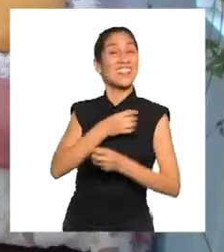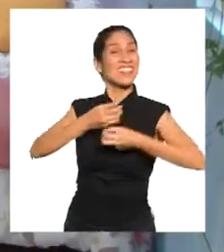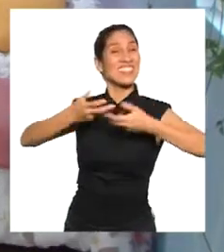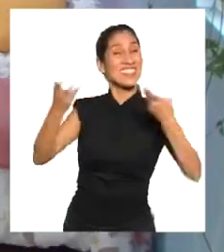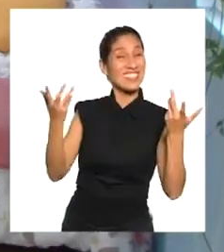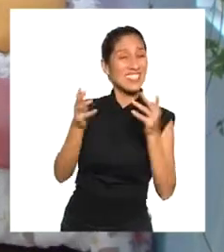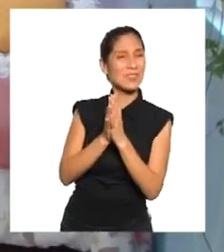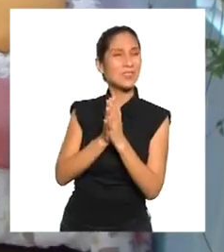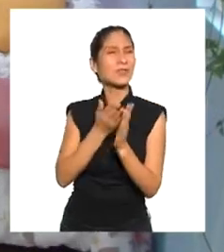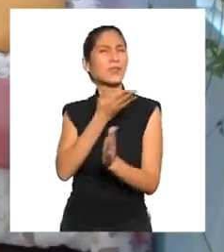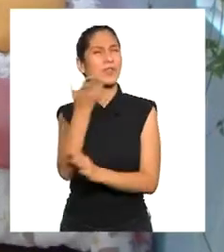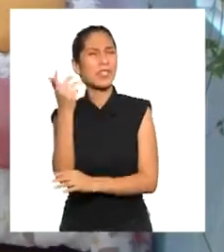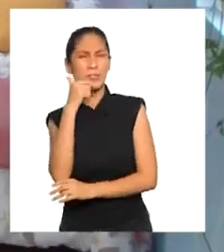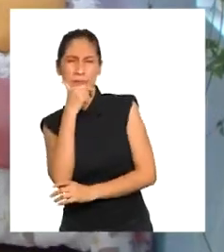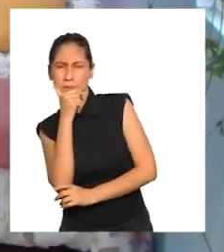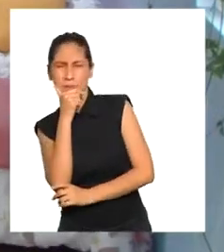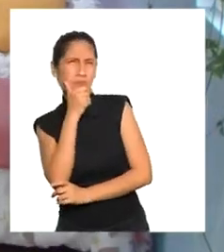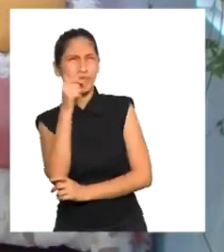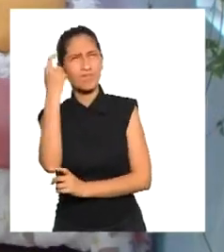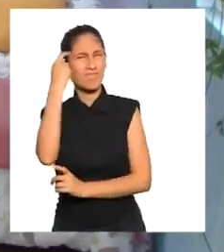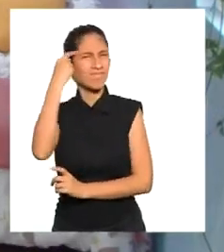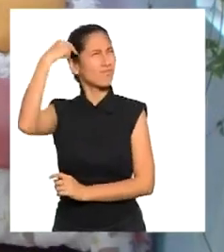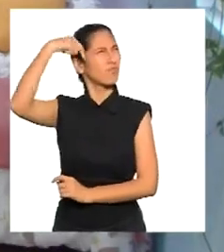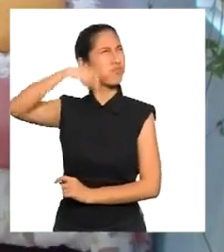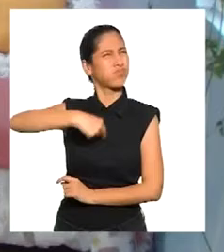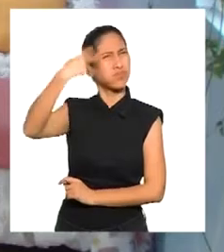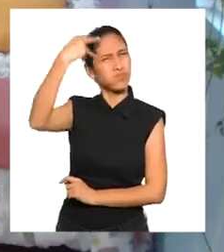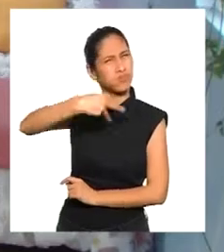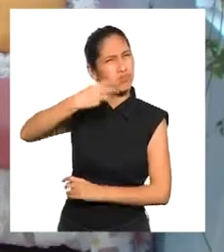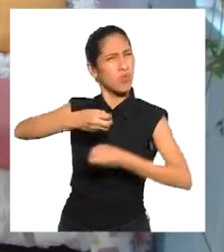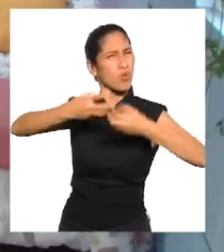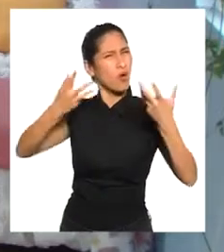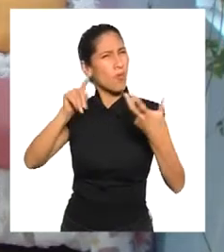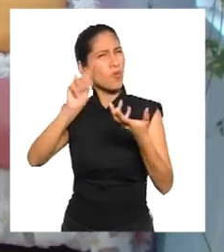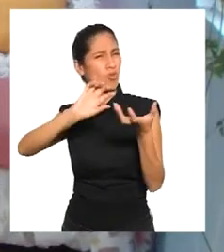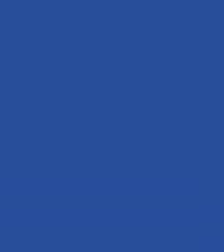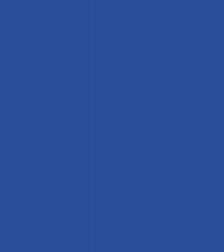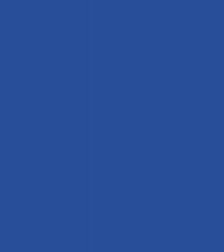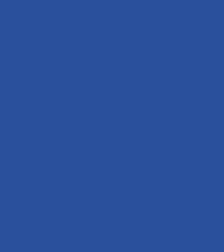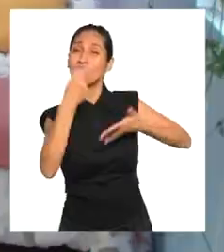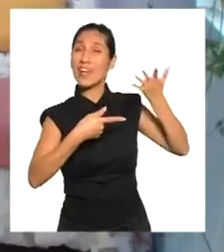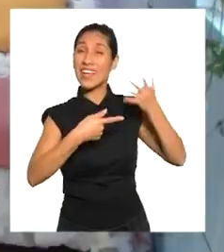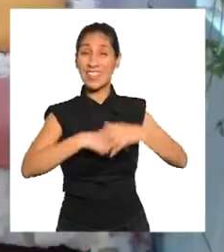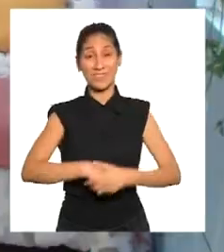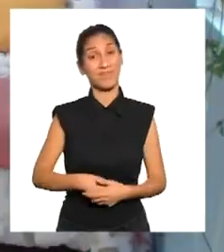sintieron? ¿Qué tipo de trabajo interior creen que deberían hacer con su bienestar emocional?